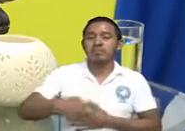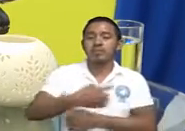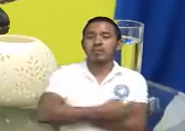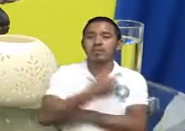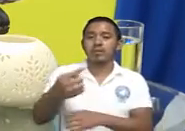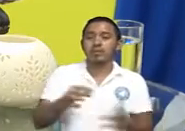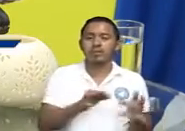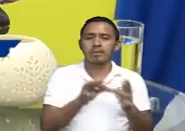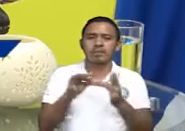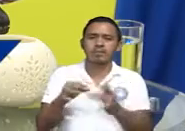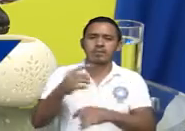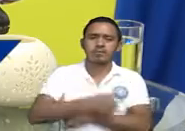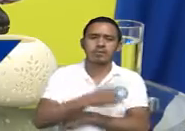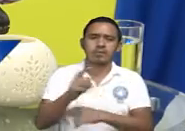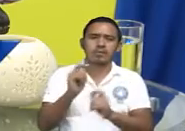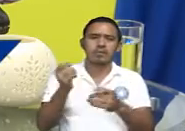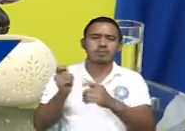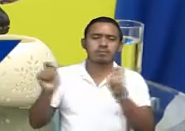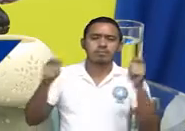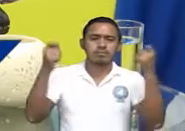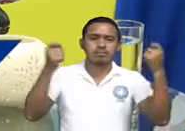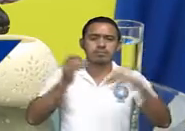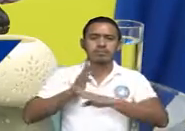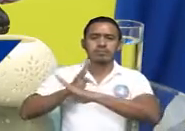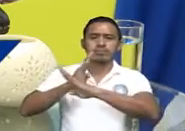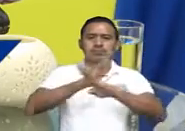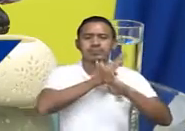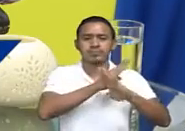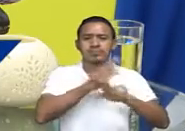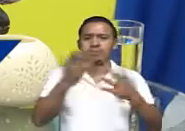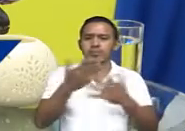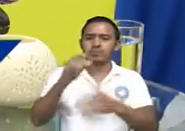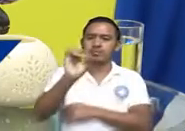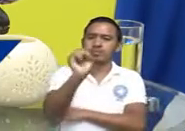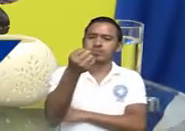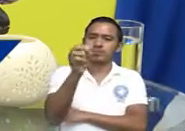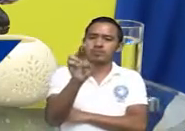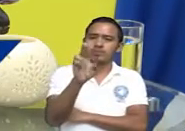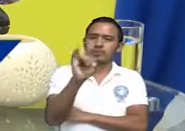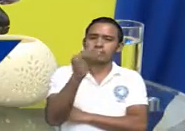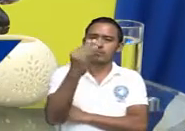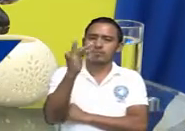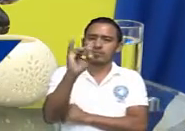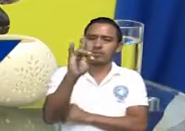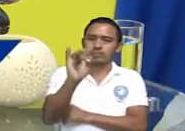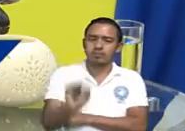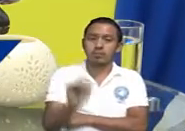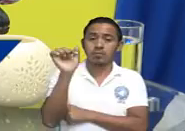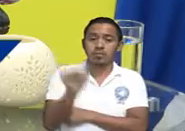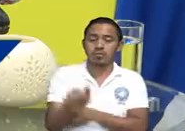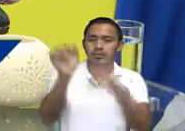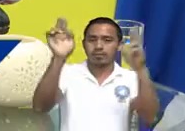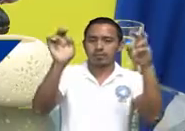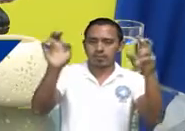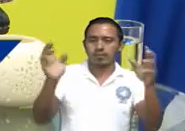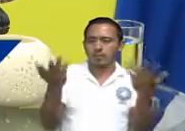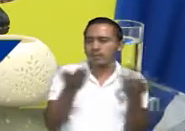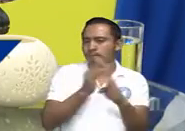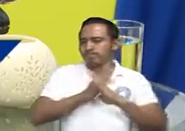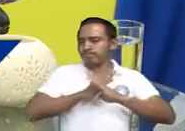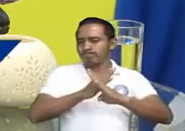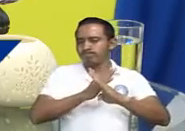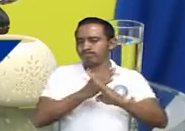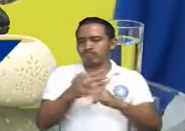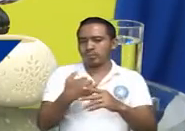mundo el Día de la Prevención del Suicidio. Precisamente el día de hoy vamos a abordar sobre cómo